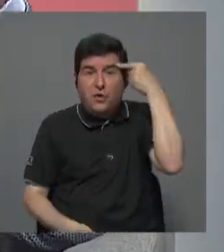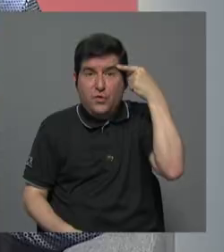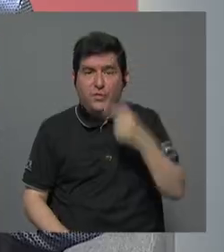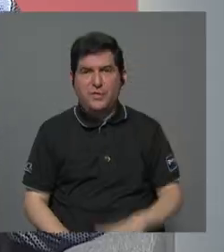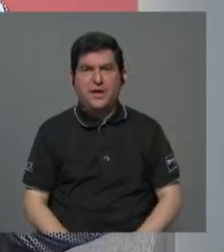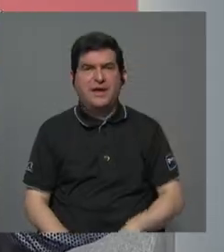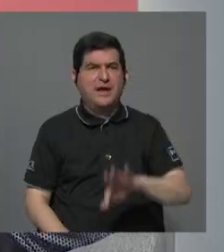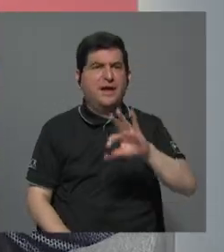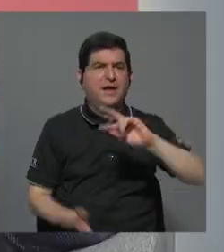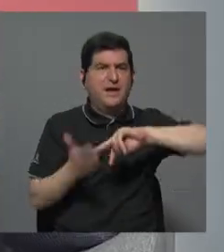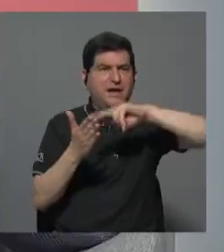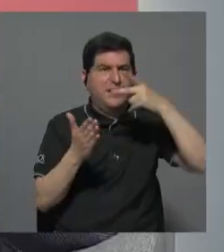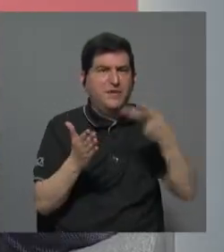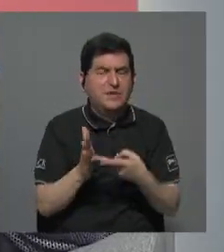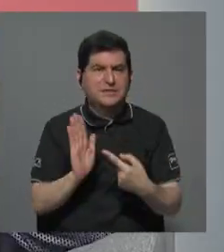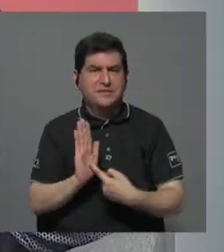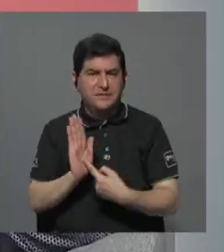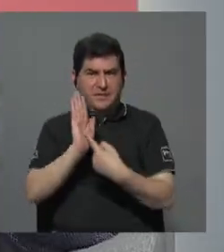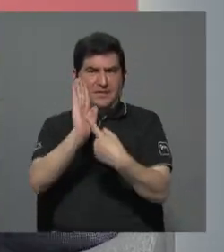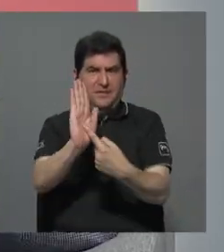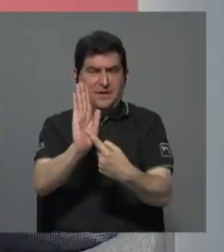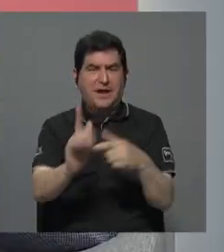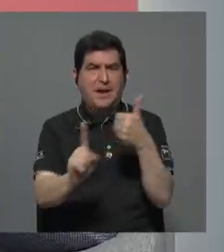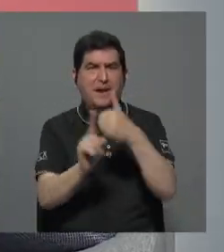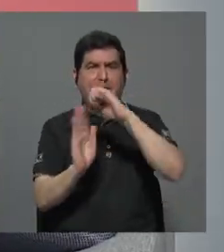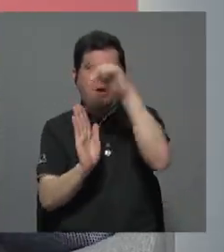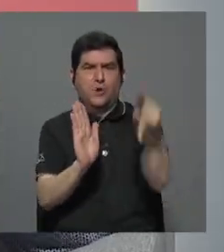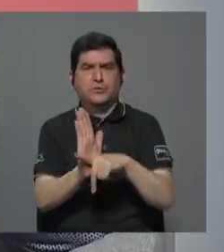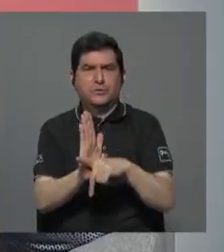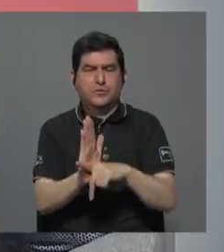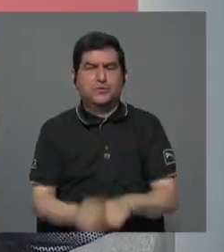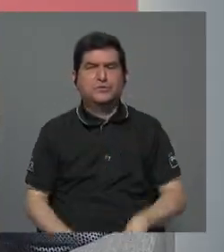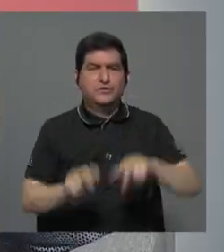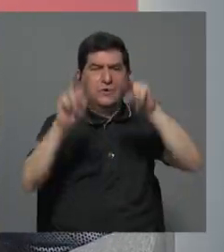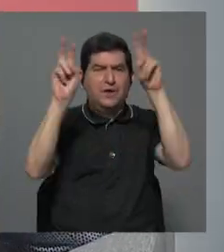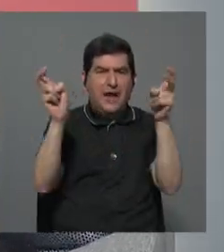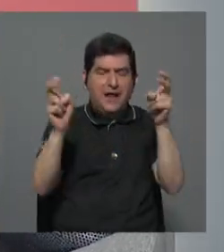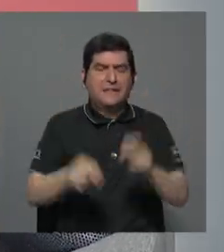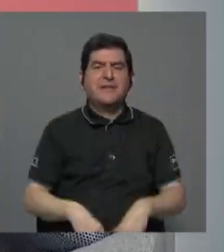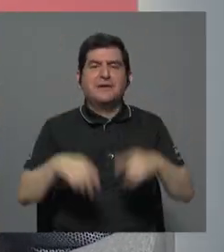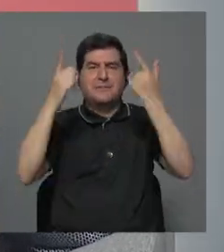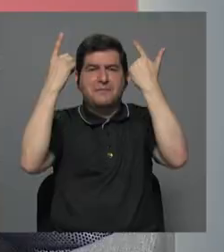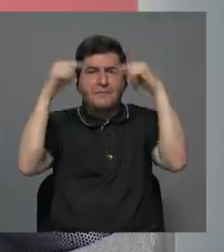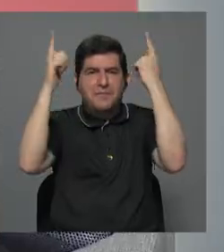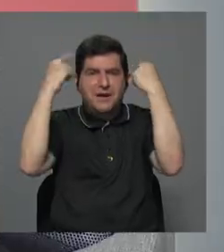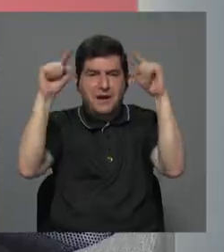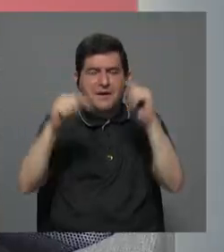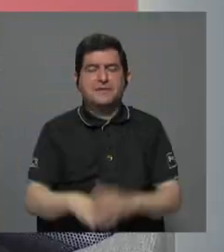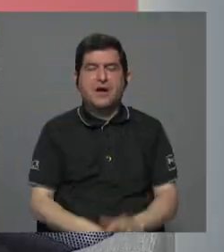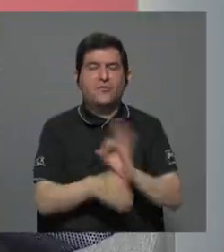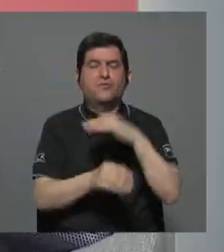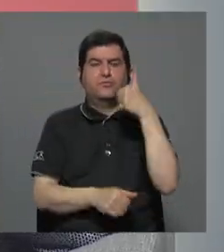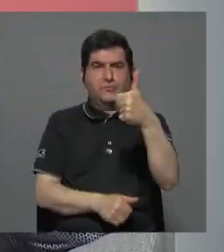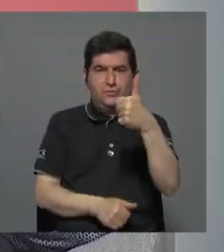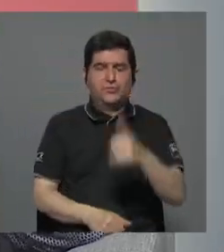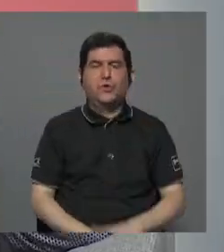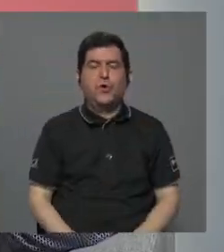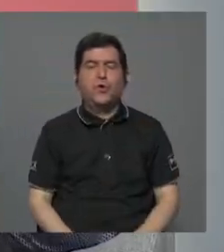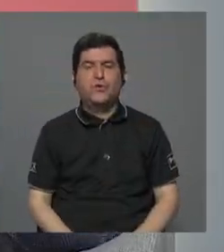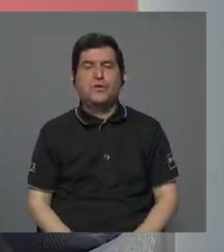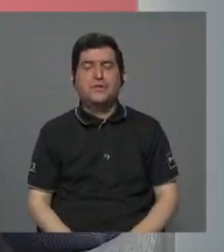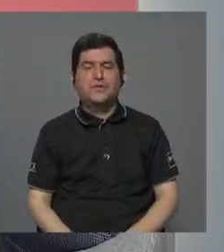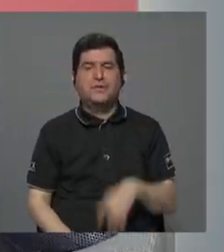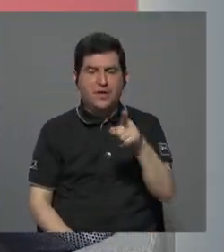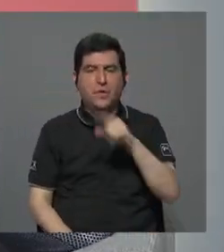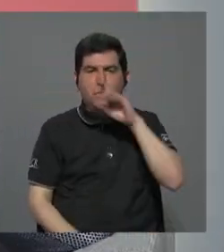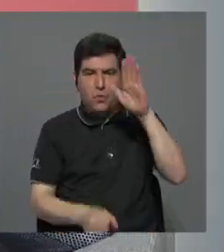de lo que señala la misma constitución en materia de eficacia de eficiencia de una disciplina